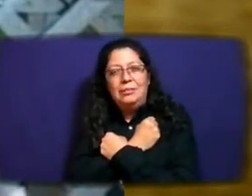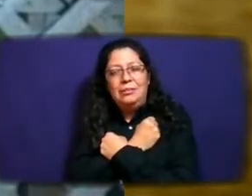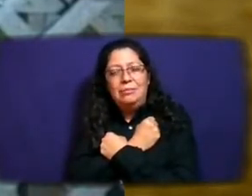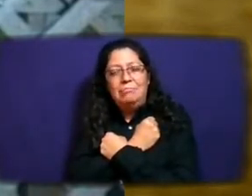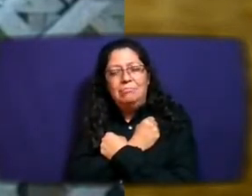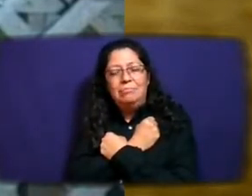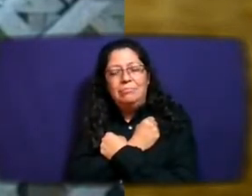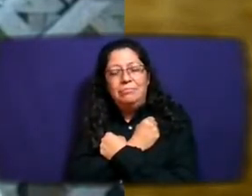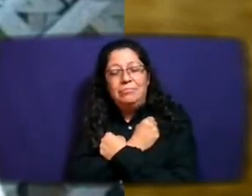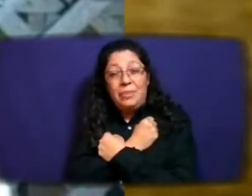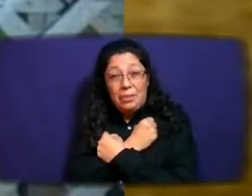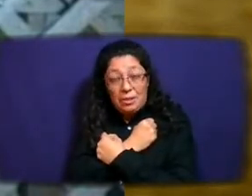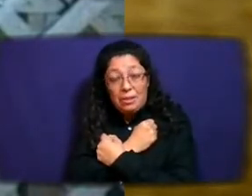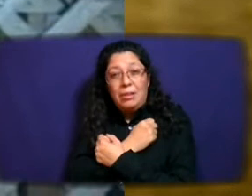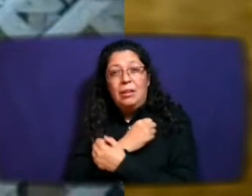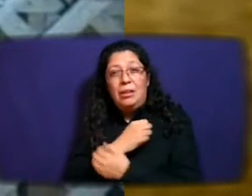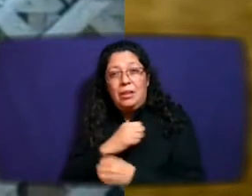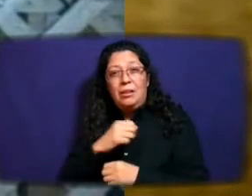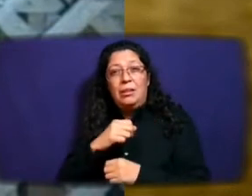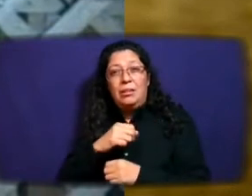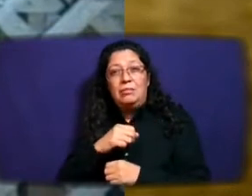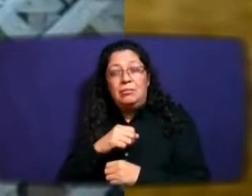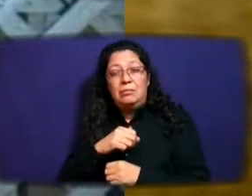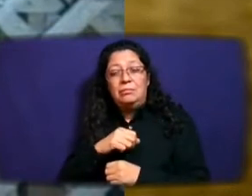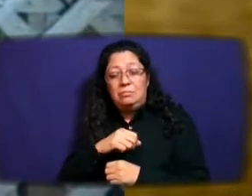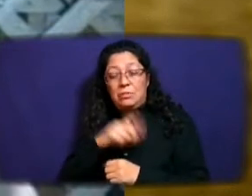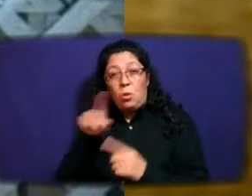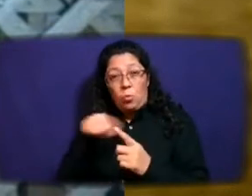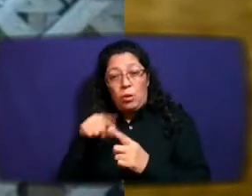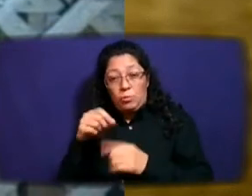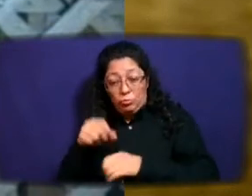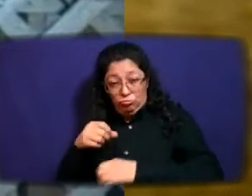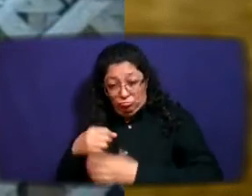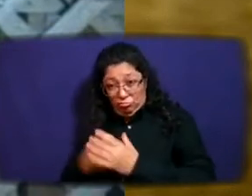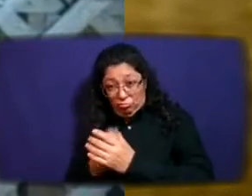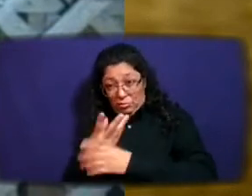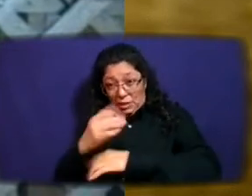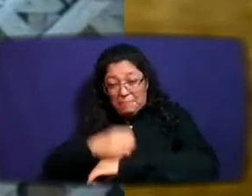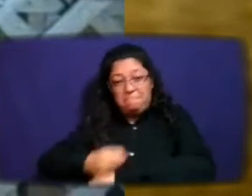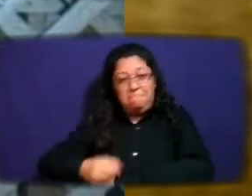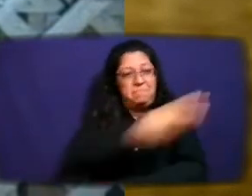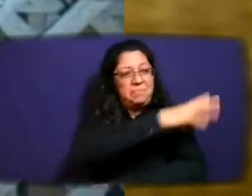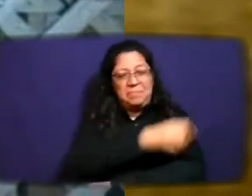Cuando sacas algo de la tierra,